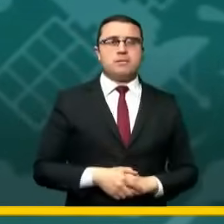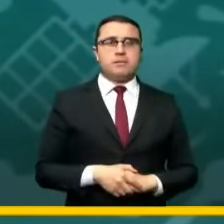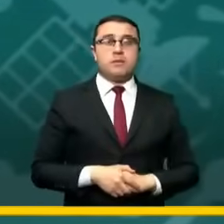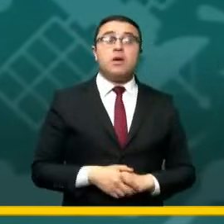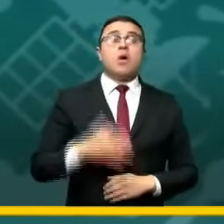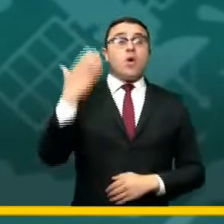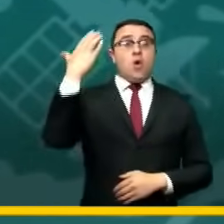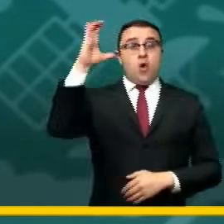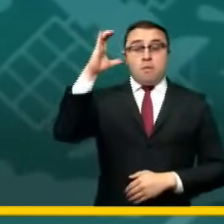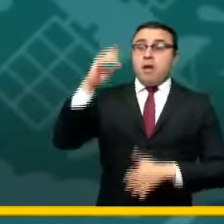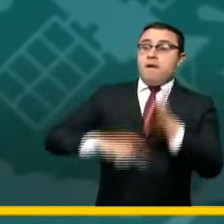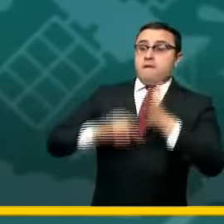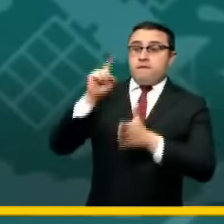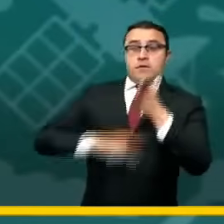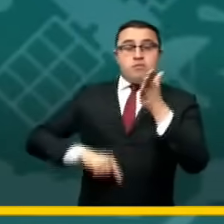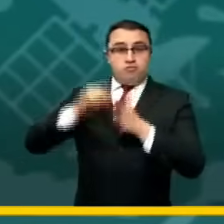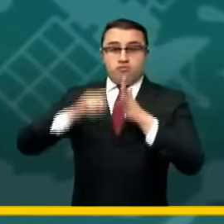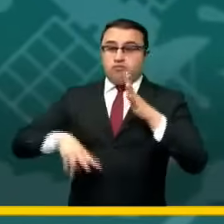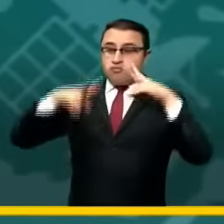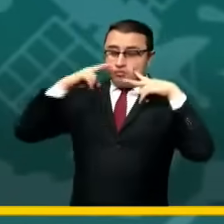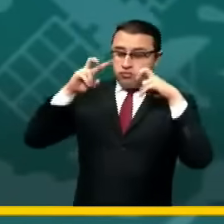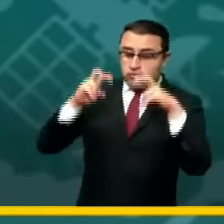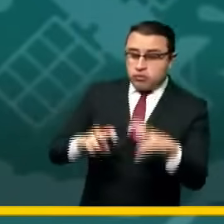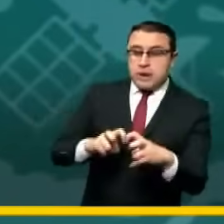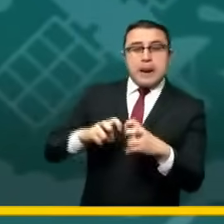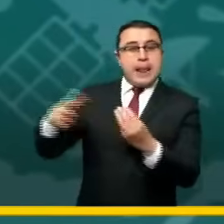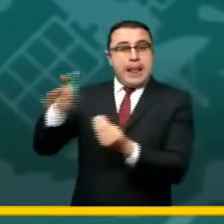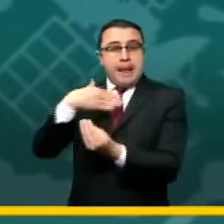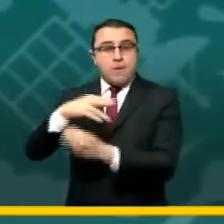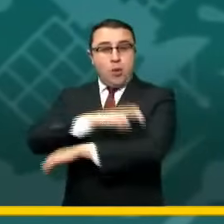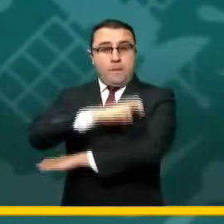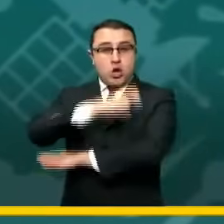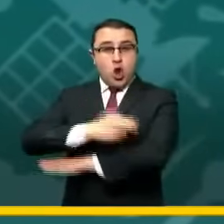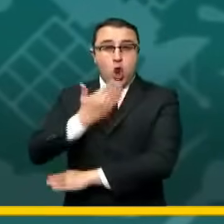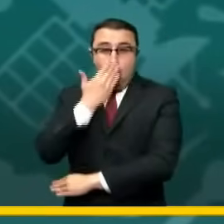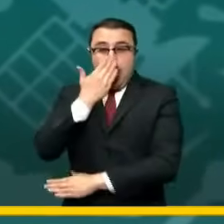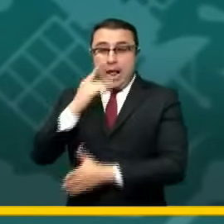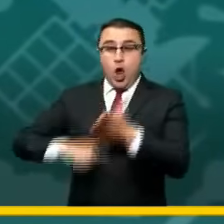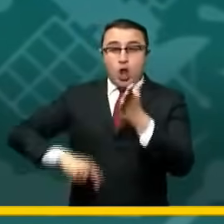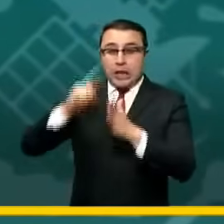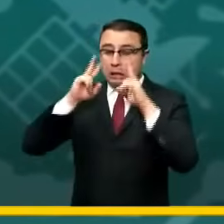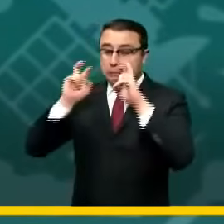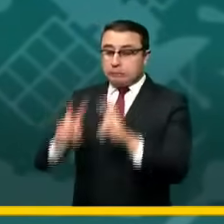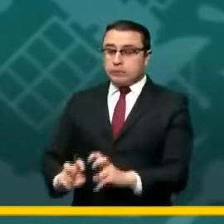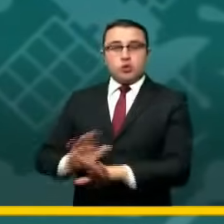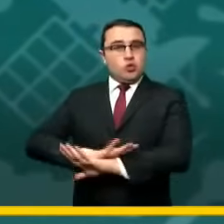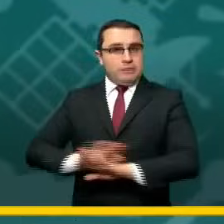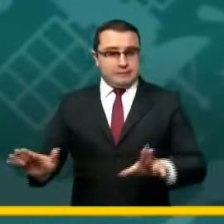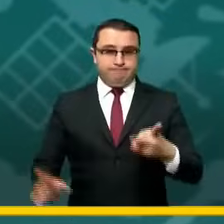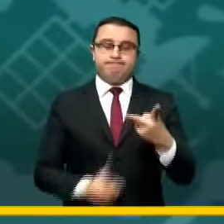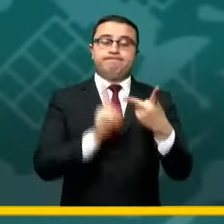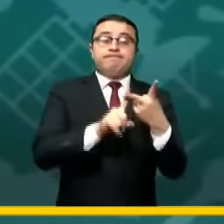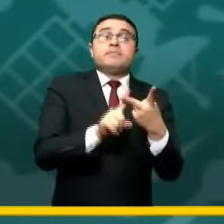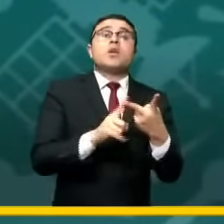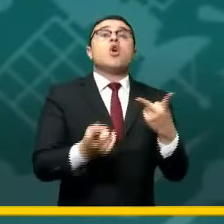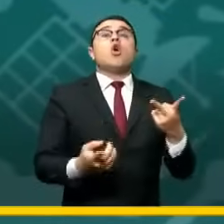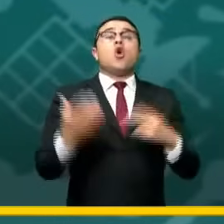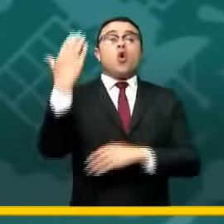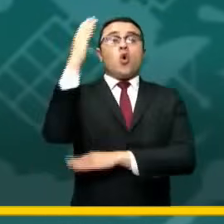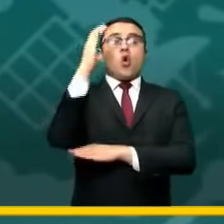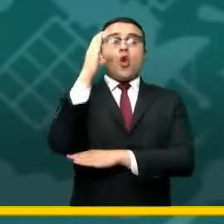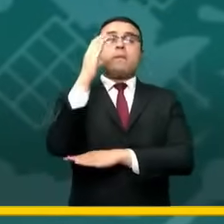firmar contratos de exploración de carbón, petróleo y gas. Colombia ha desmantelado el subsidio